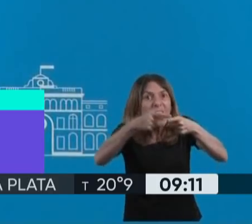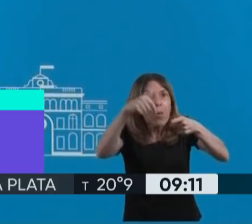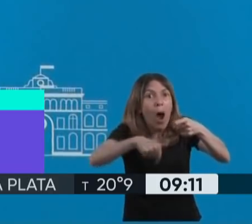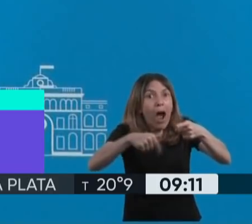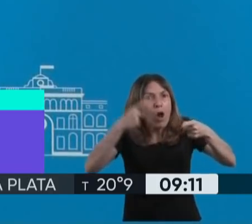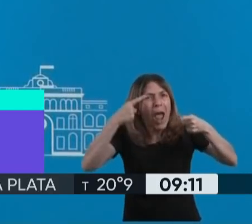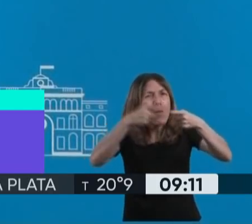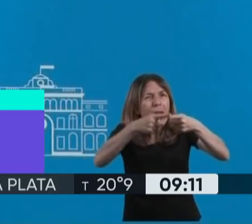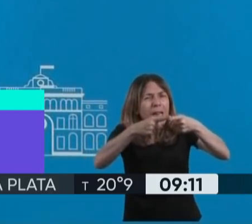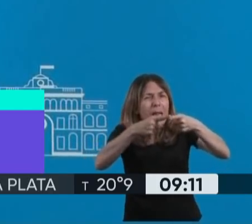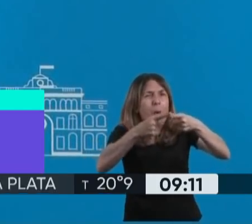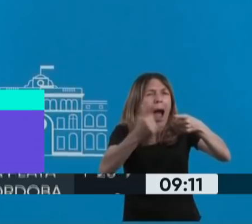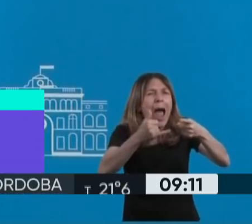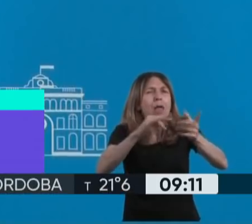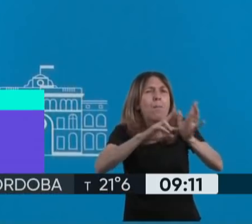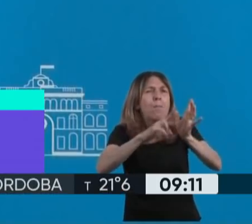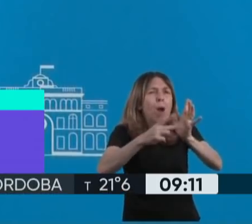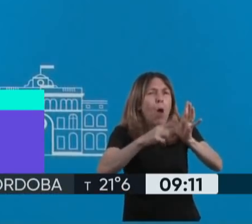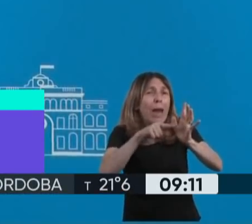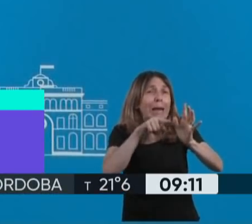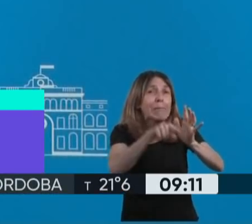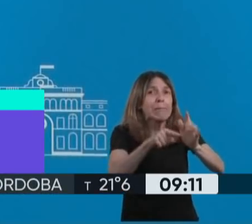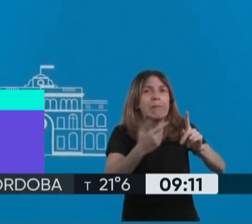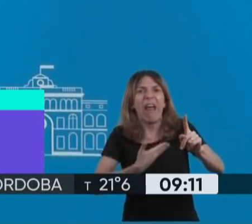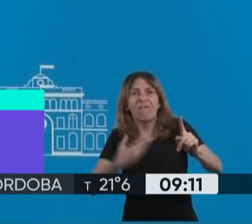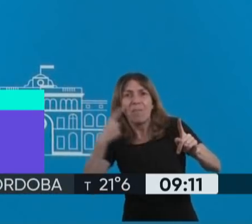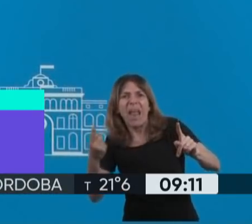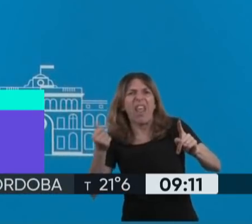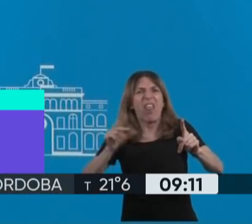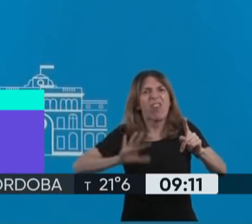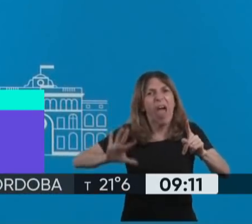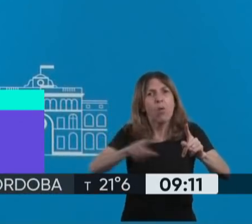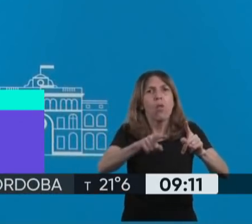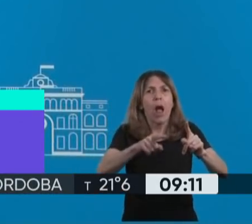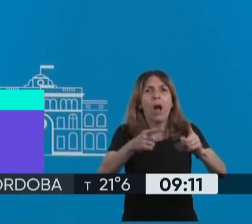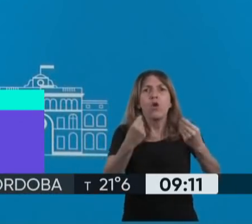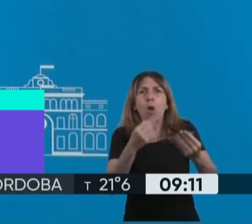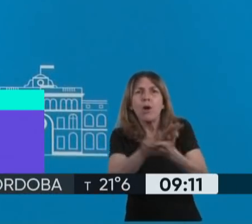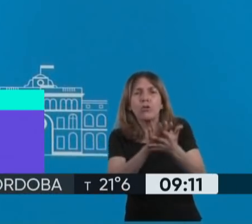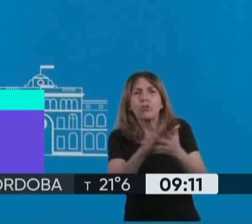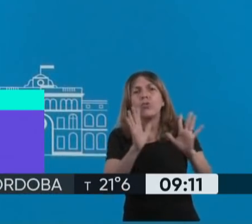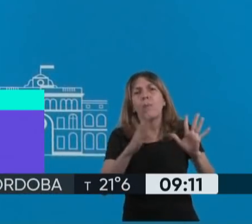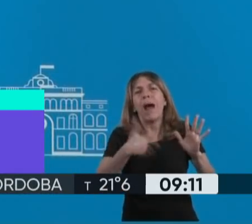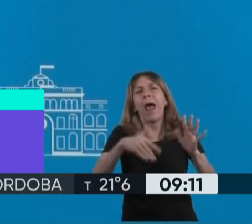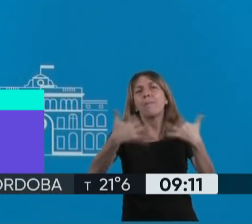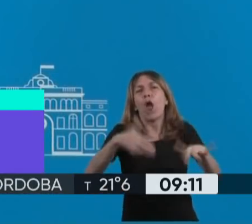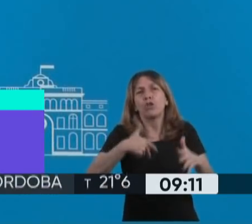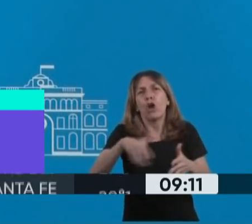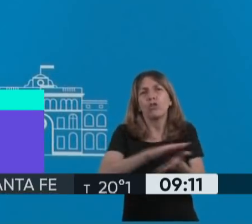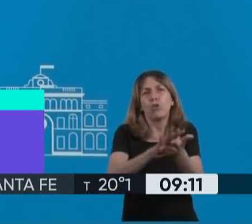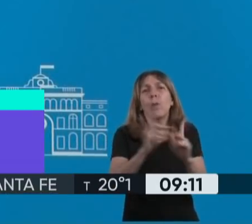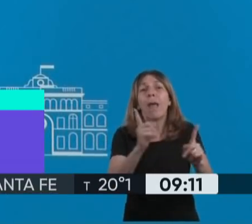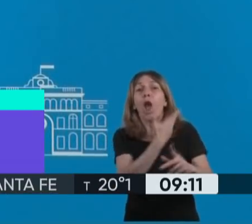en conflicto, para decirlo de alguna manera, y que esperamos que se pueda solucionar lo antes posible, pero en el cual el gobierno argentino no